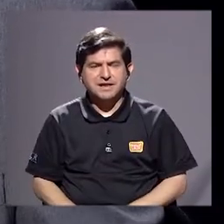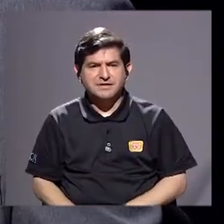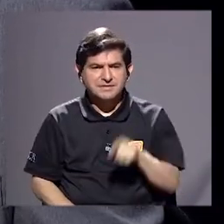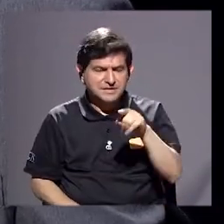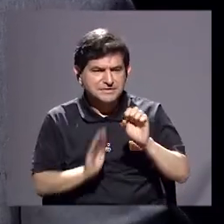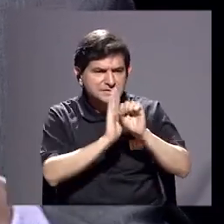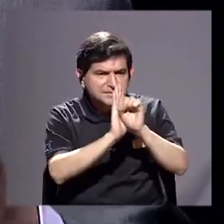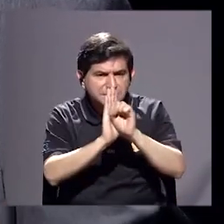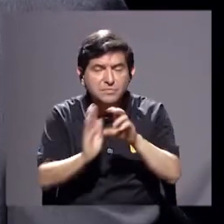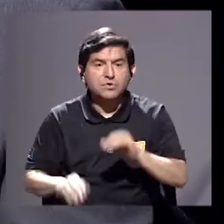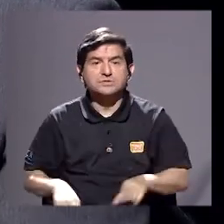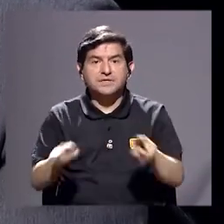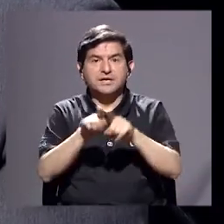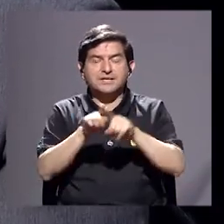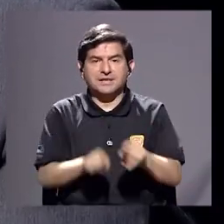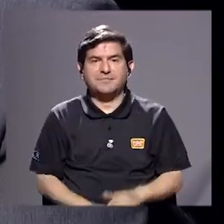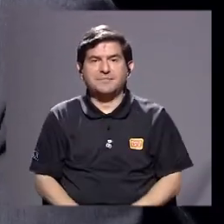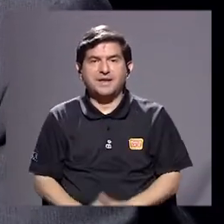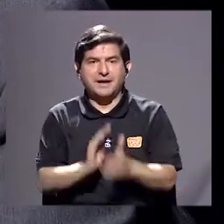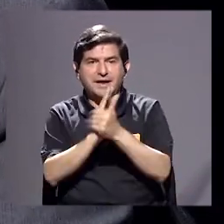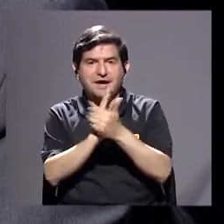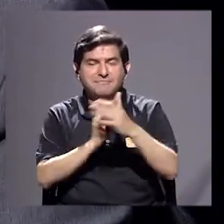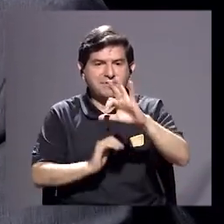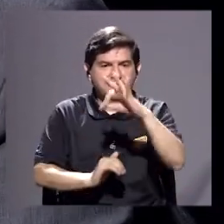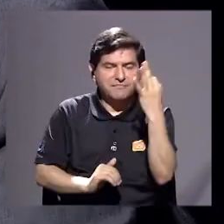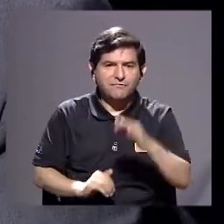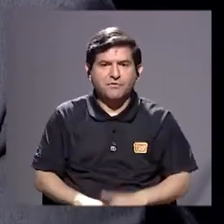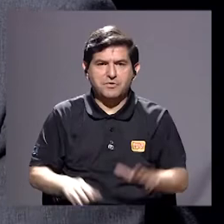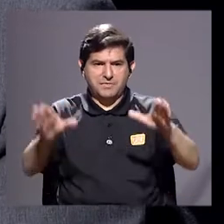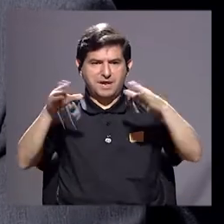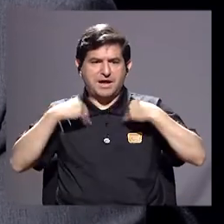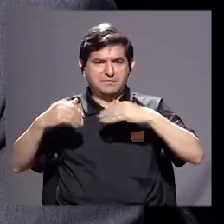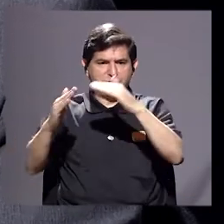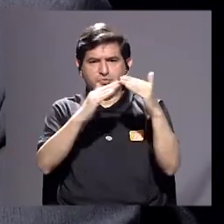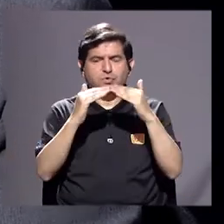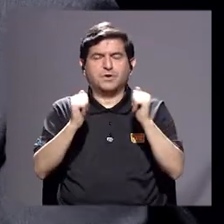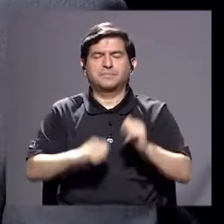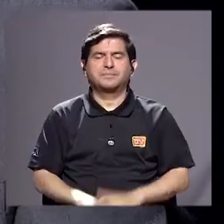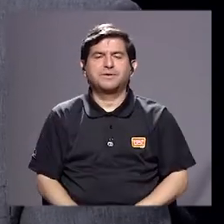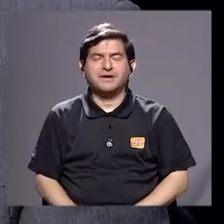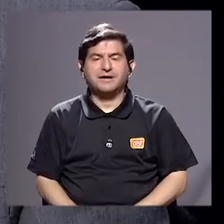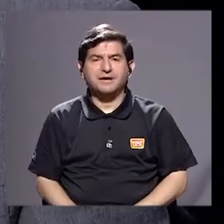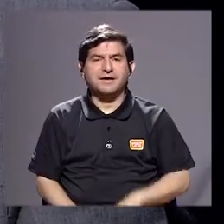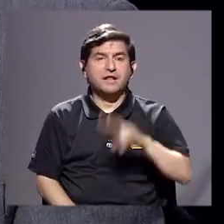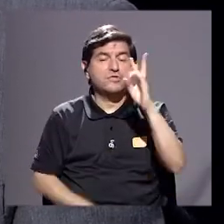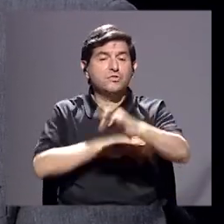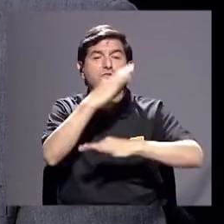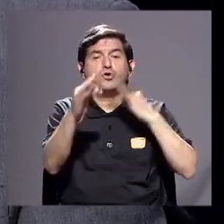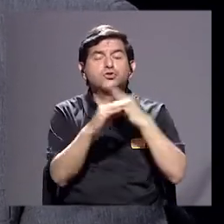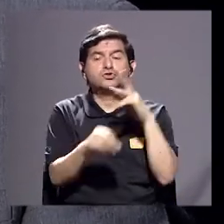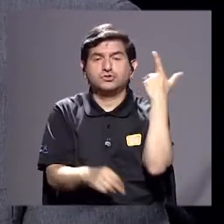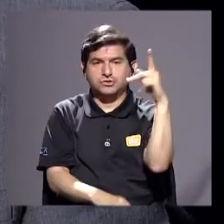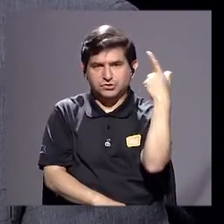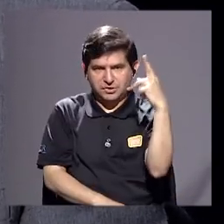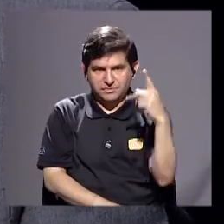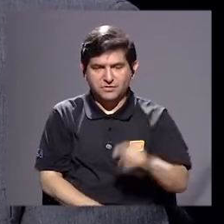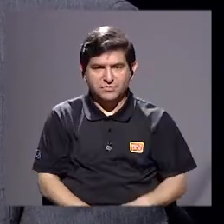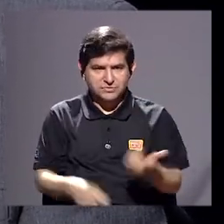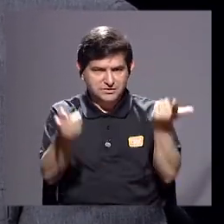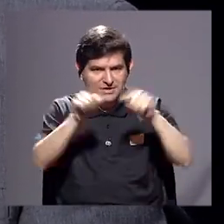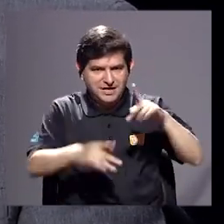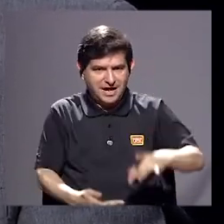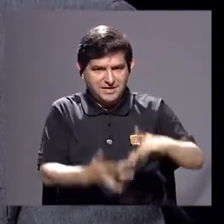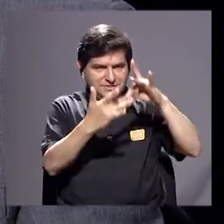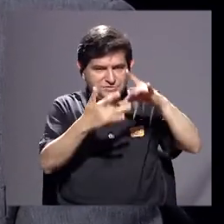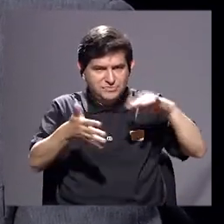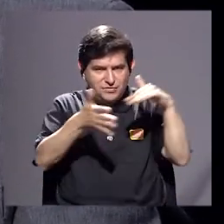las capacidades la anchura la capacidad un medio para absorber esa población y se parte de dos tipos de amenazas en este caso